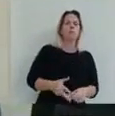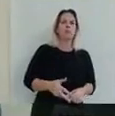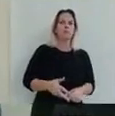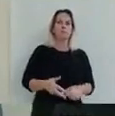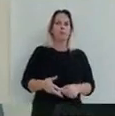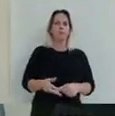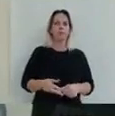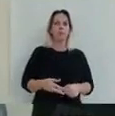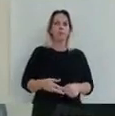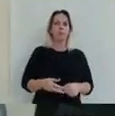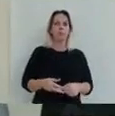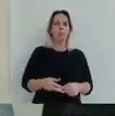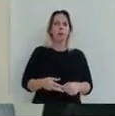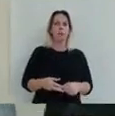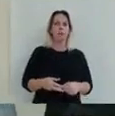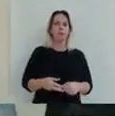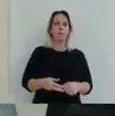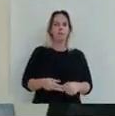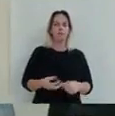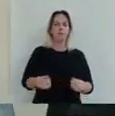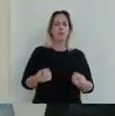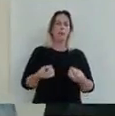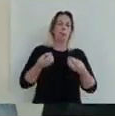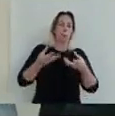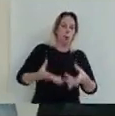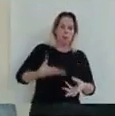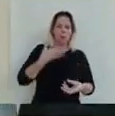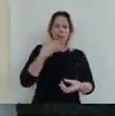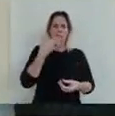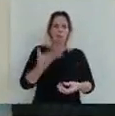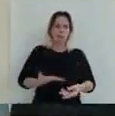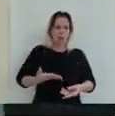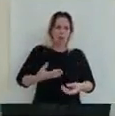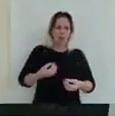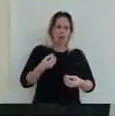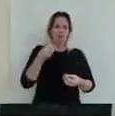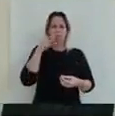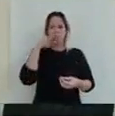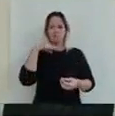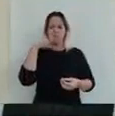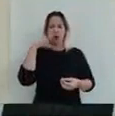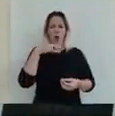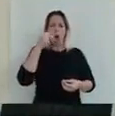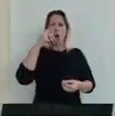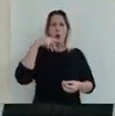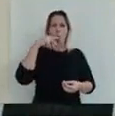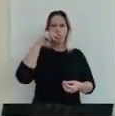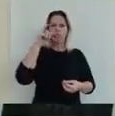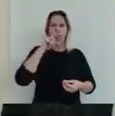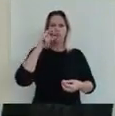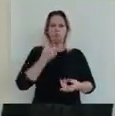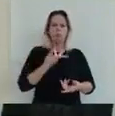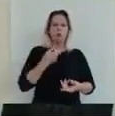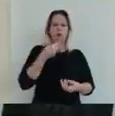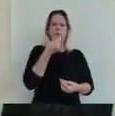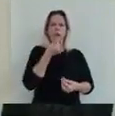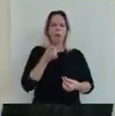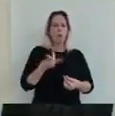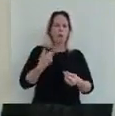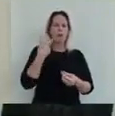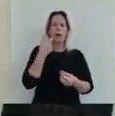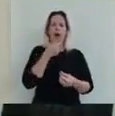Entonces, para comprender este fenómeno que produce el mal olor y el mal sabor en el agua, tenemos que comprender un